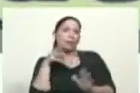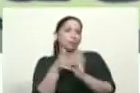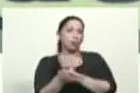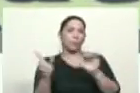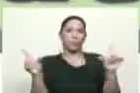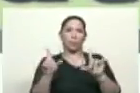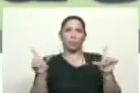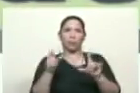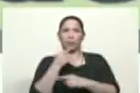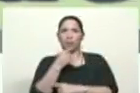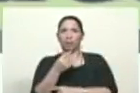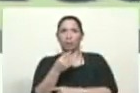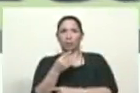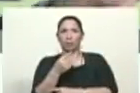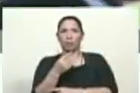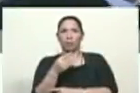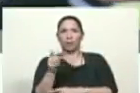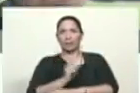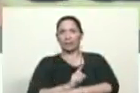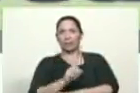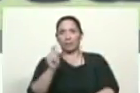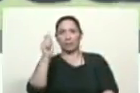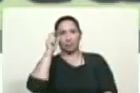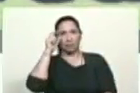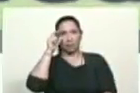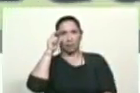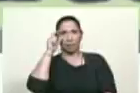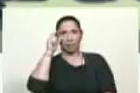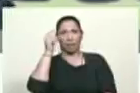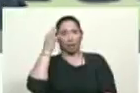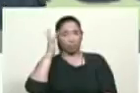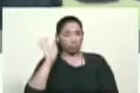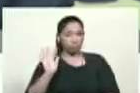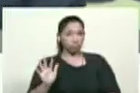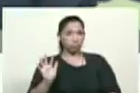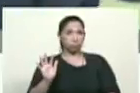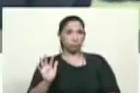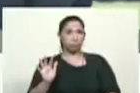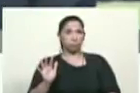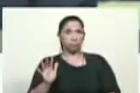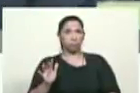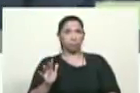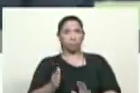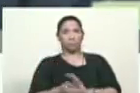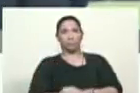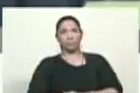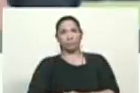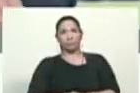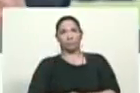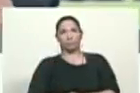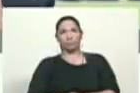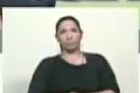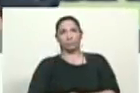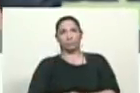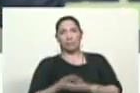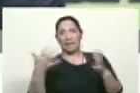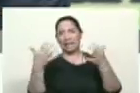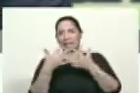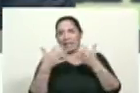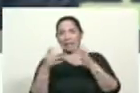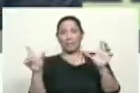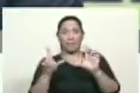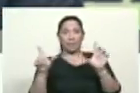que mencionó rápidamente Tania, y que quizás el compañero se dedique un poco a ello, ¿verdad? La guerra